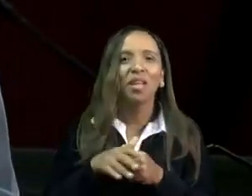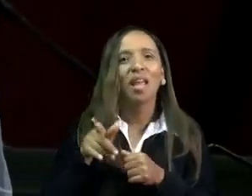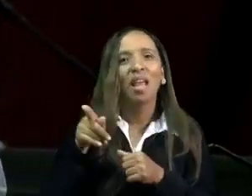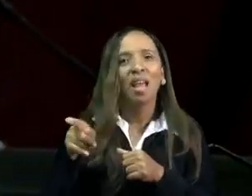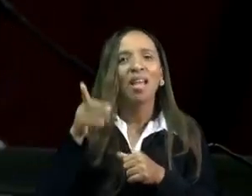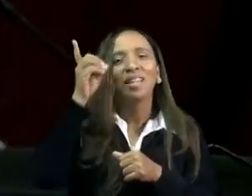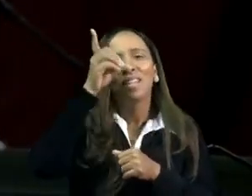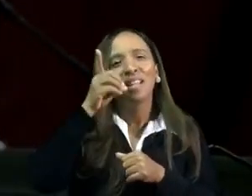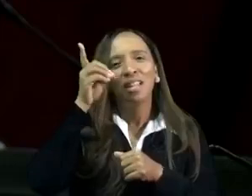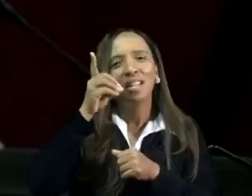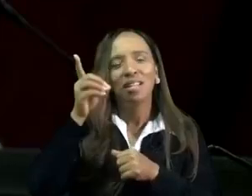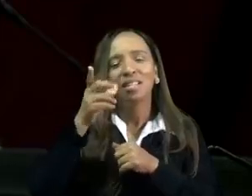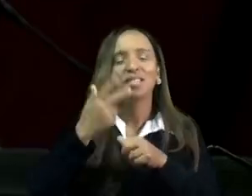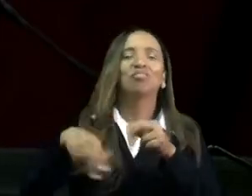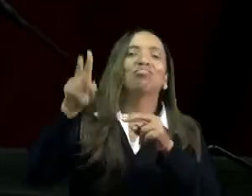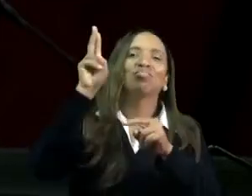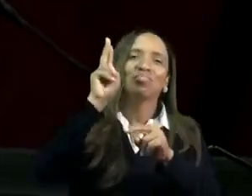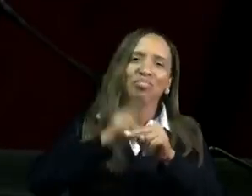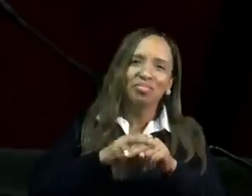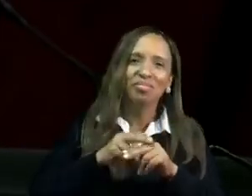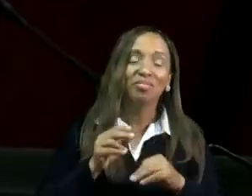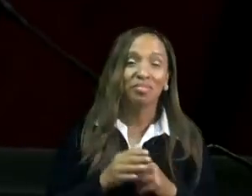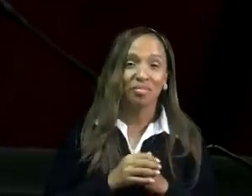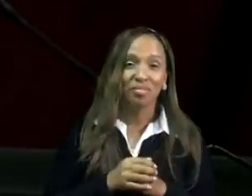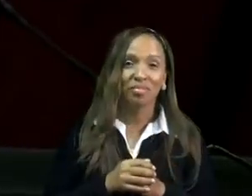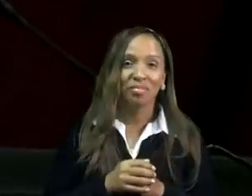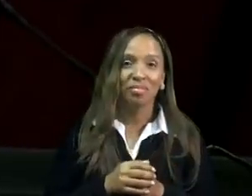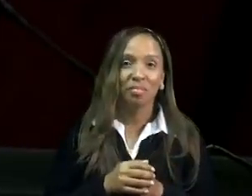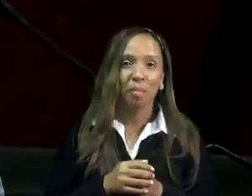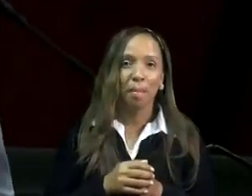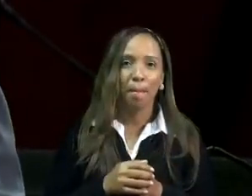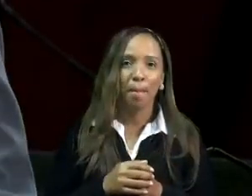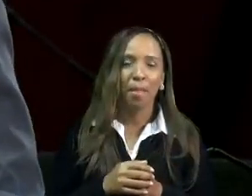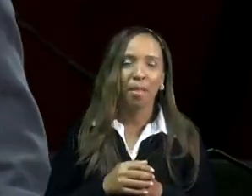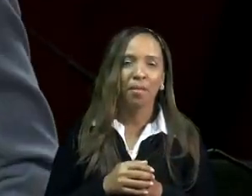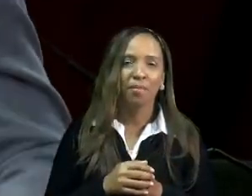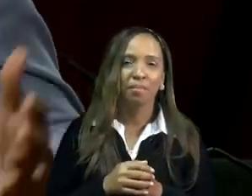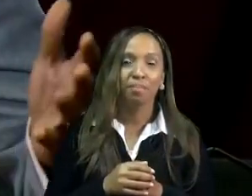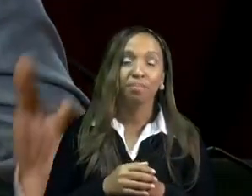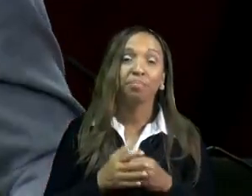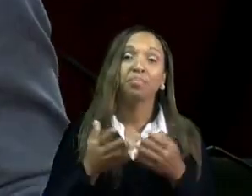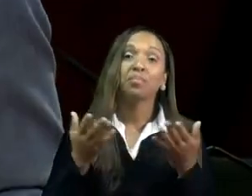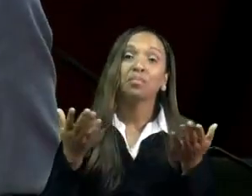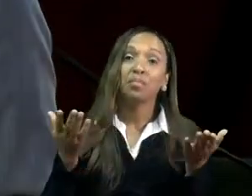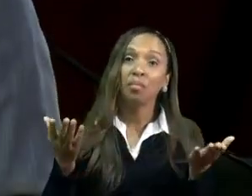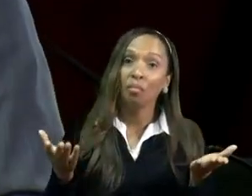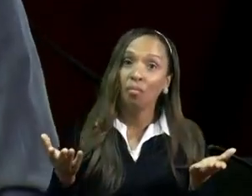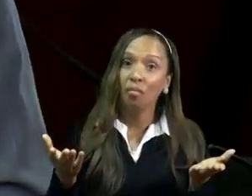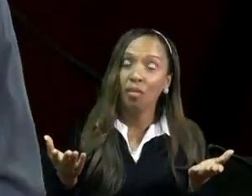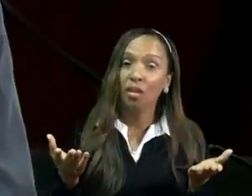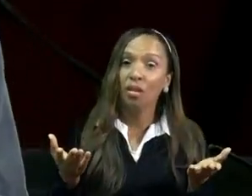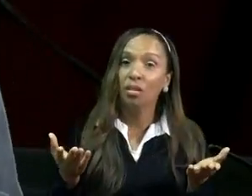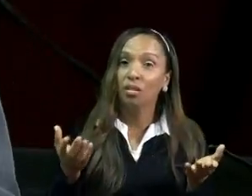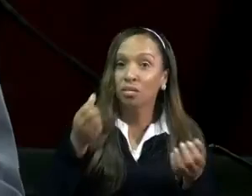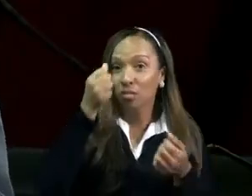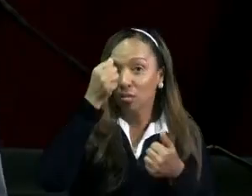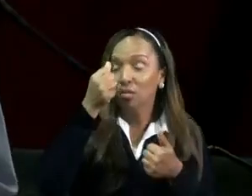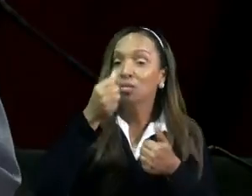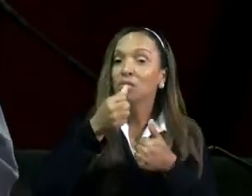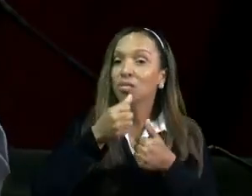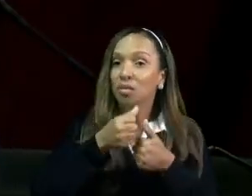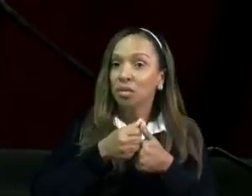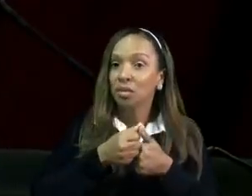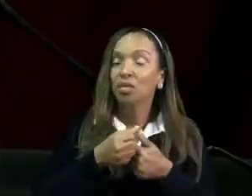Félix Michel, que hablaba de que teníamos que ver cómo se manejaban los recursos en los gobiernos del PLD.